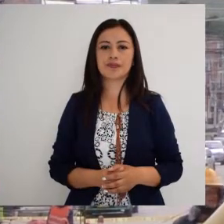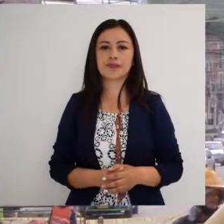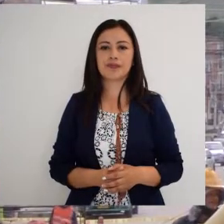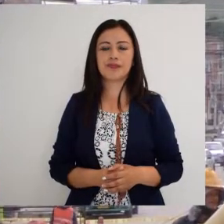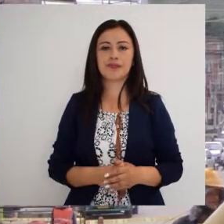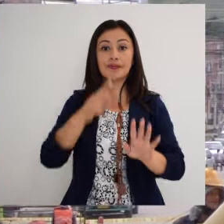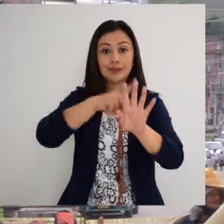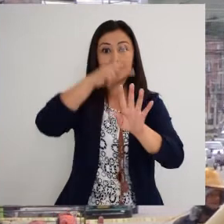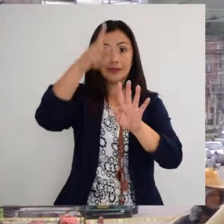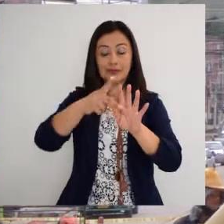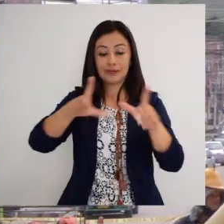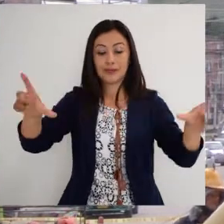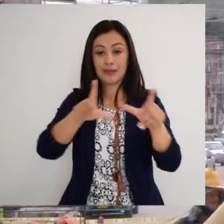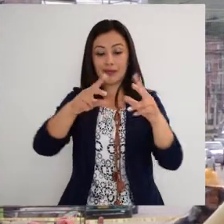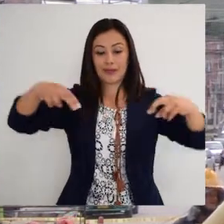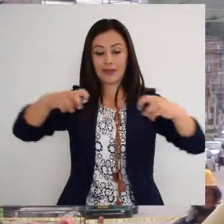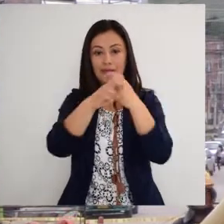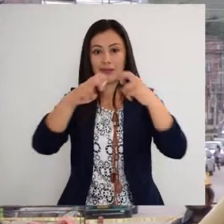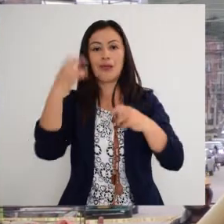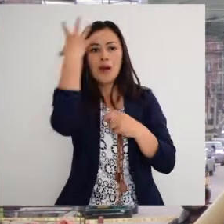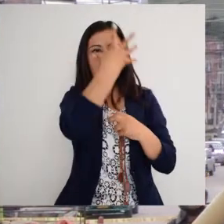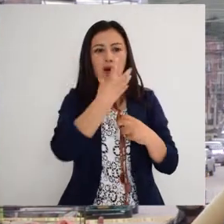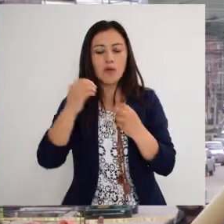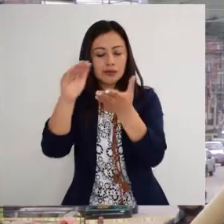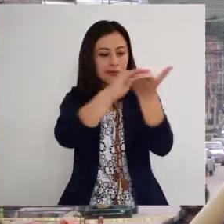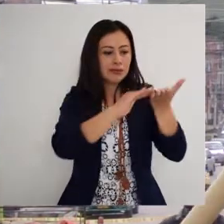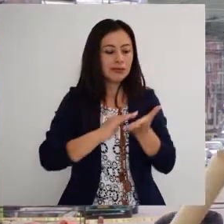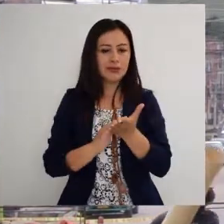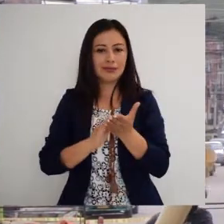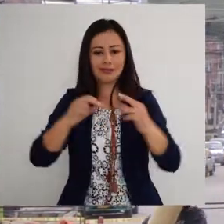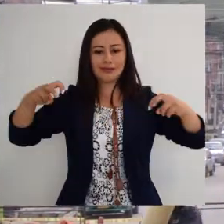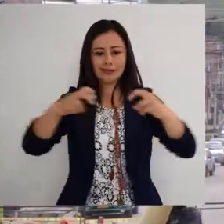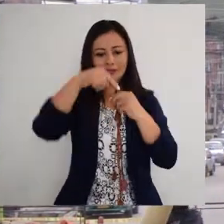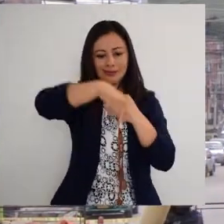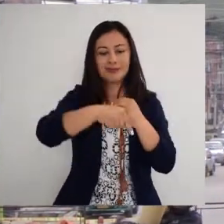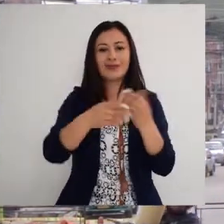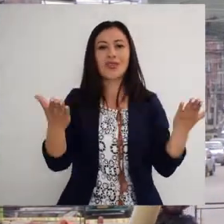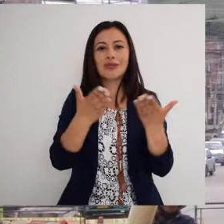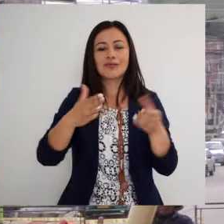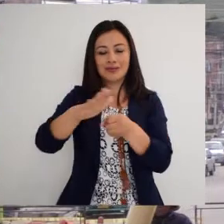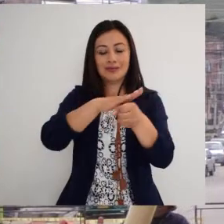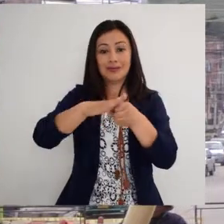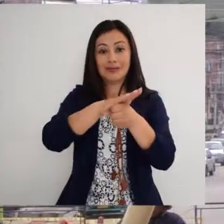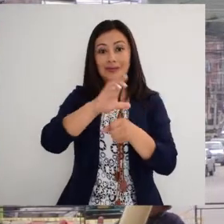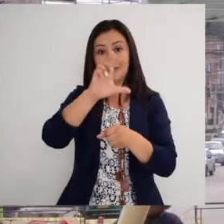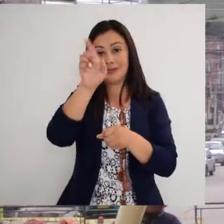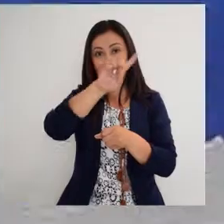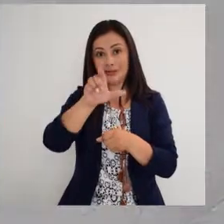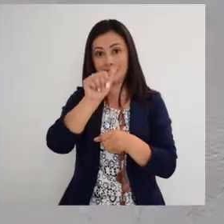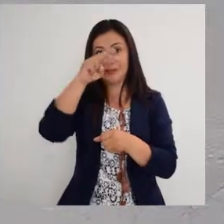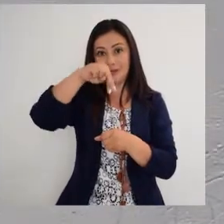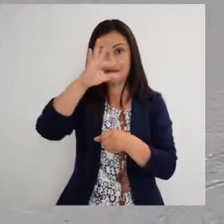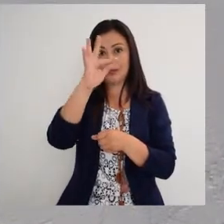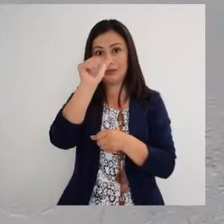Y con nuestro proyecto de embellecimiento a los principales parques de la ciudad, en esta oportunidad el barrio Santa Lucía sembró 220 árboles.